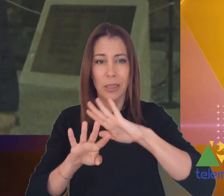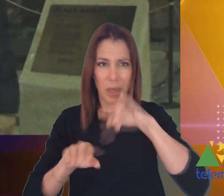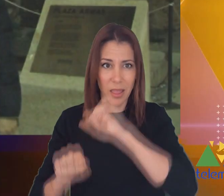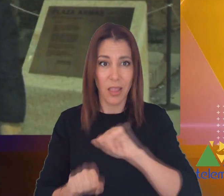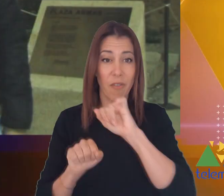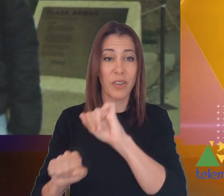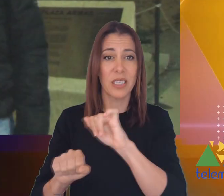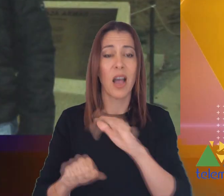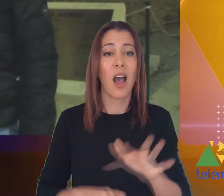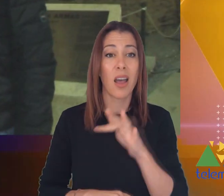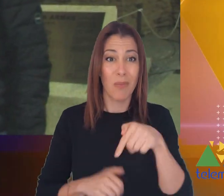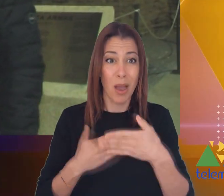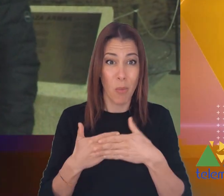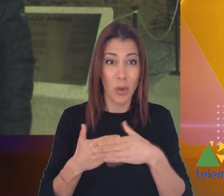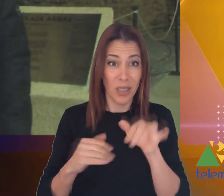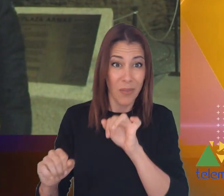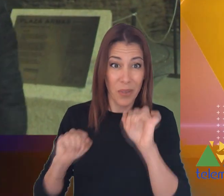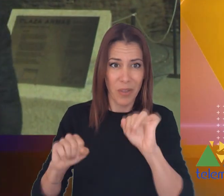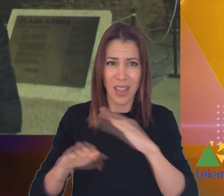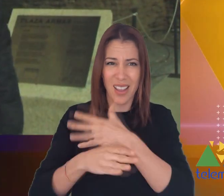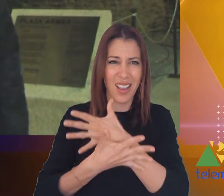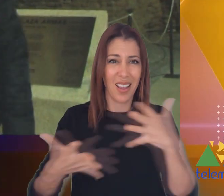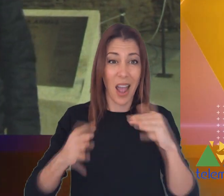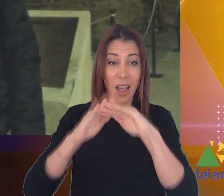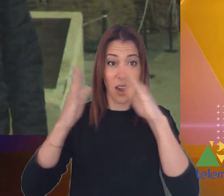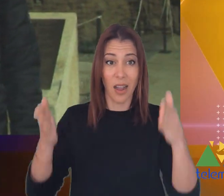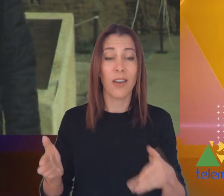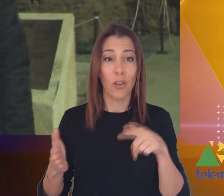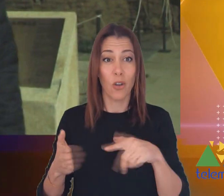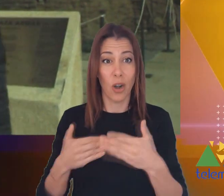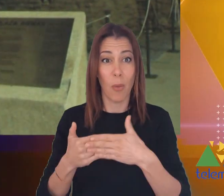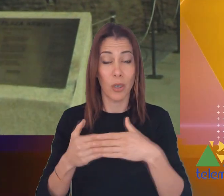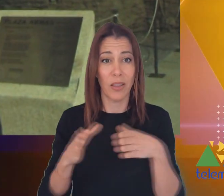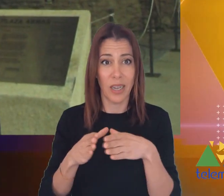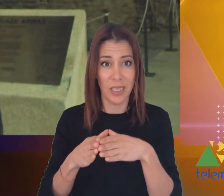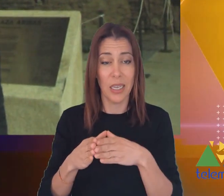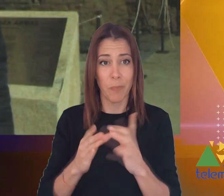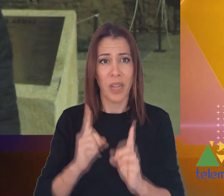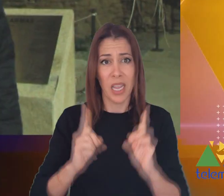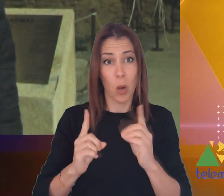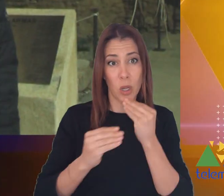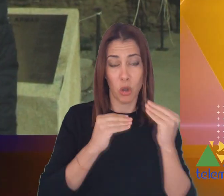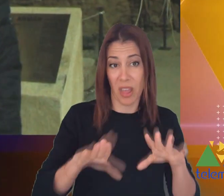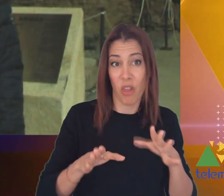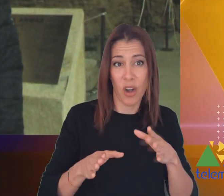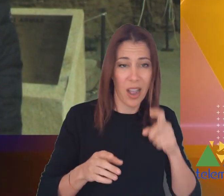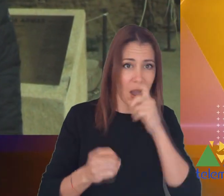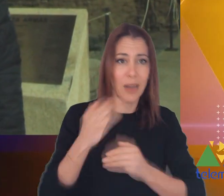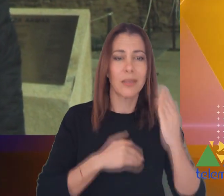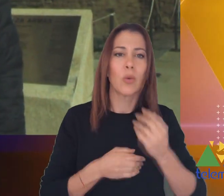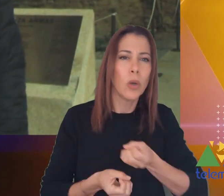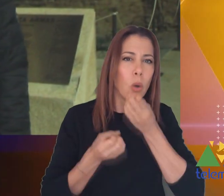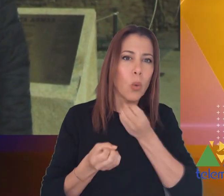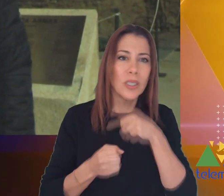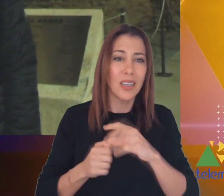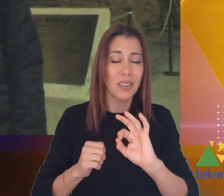Incluso esta puerta que defiende, este gran arco que defiende la puerta de la iglesia, y algunos cronistas antiguos que dicen que es una de